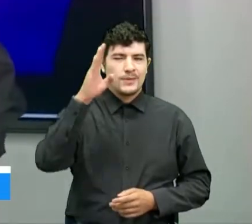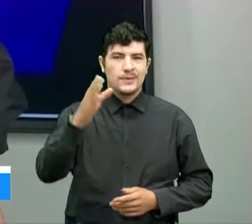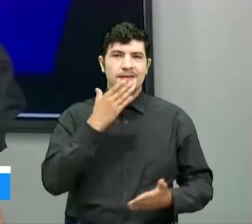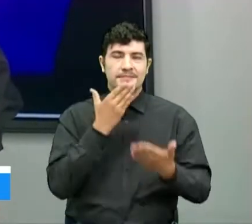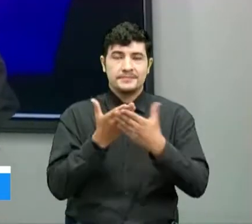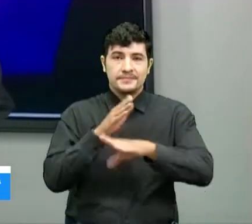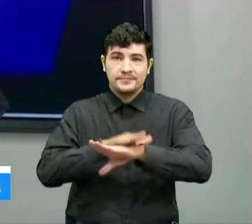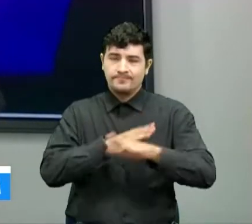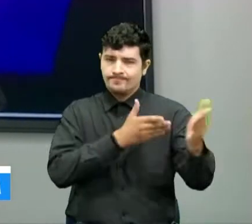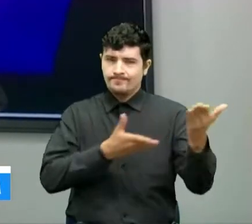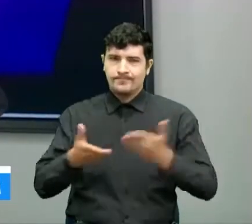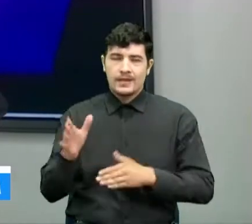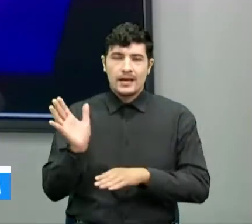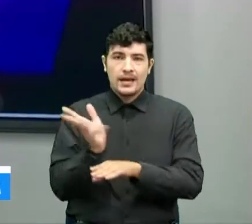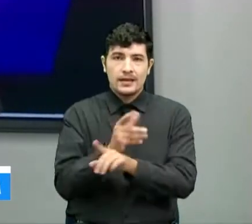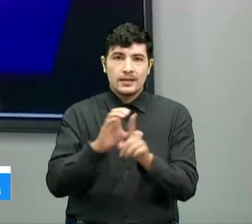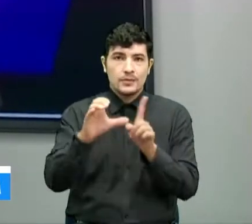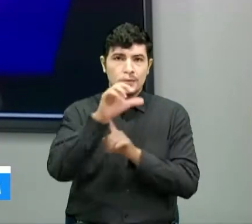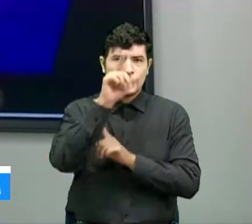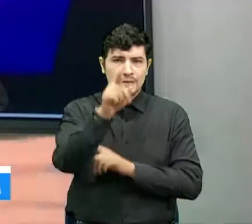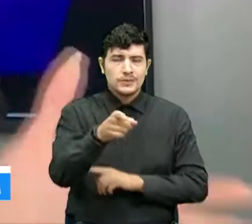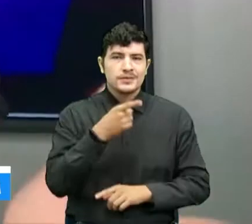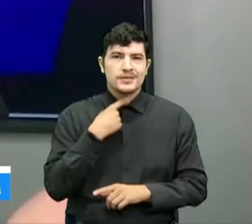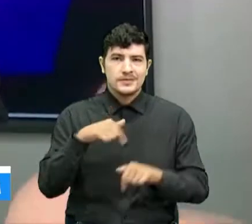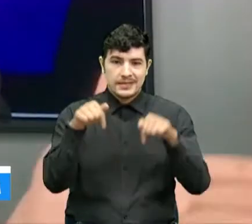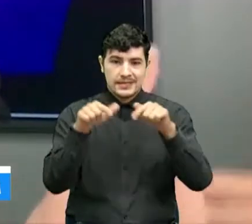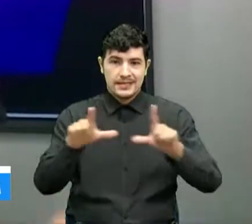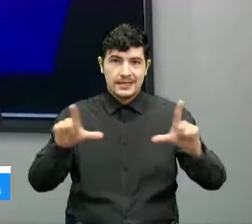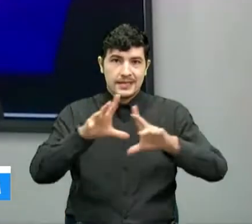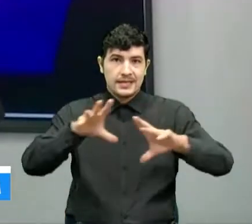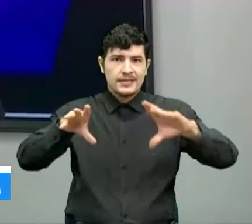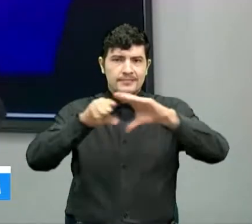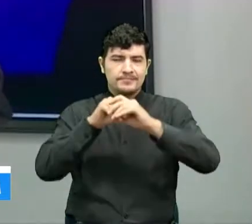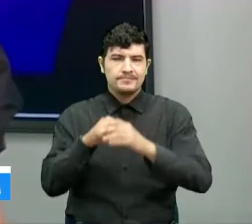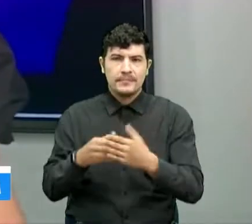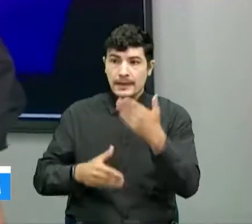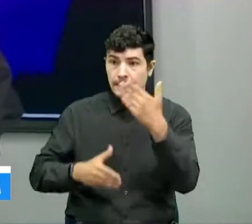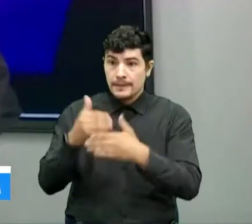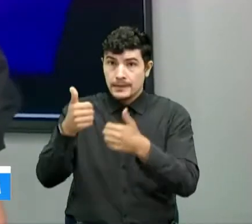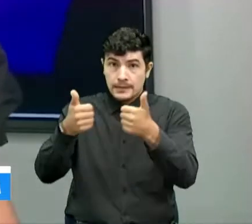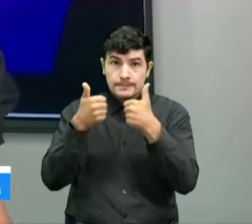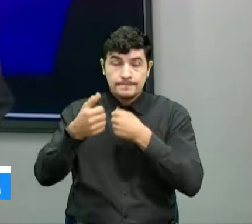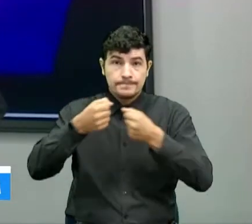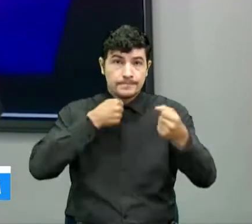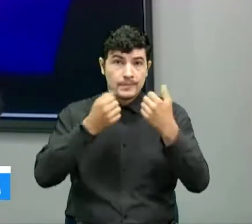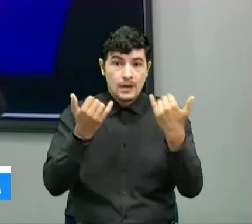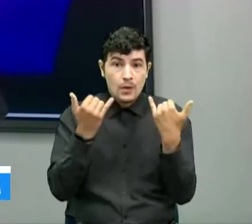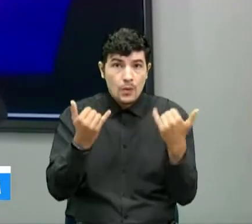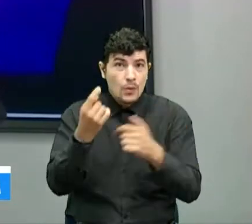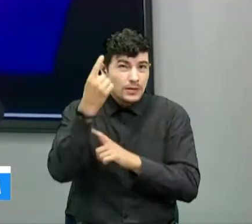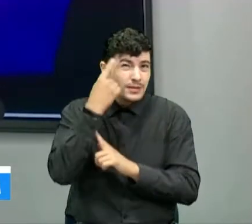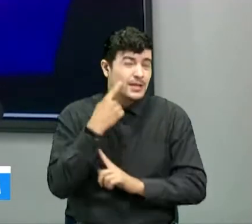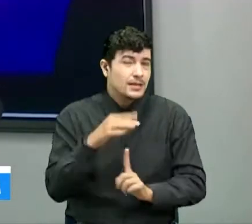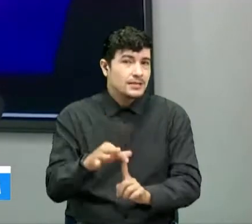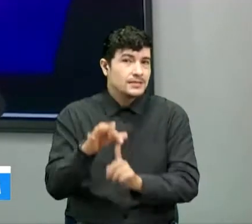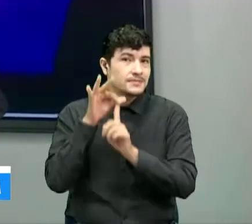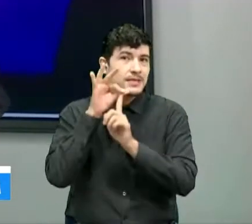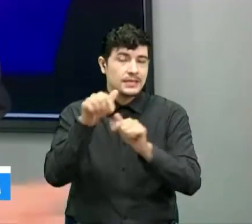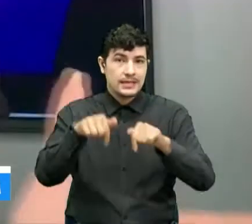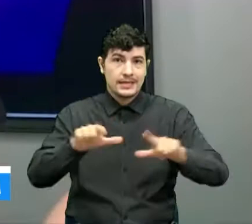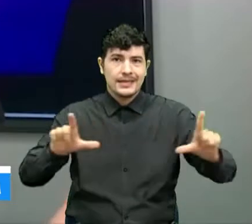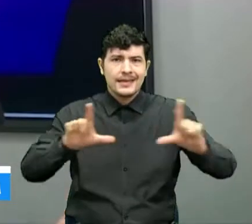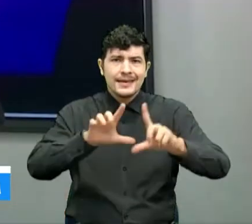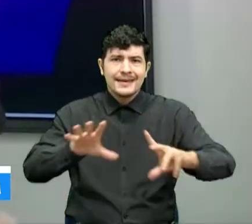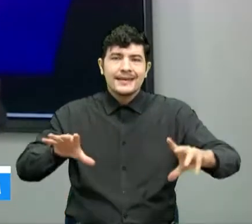Muy buenas tardes, bienvenidos a Entretenimiento Canal Tro. Y comenzamos con muy buenas noticias, y es que hoy es un día muy especial para nuestro